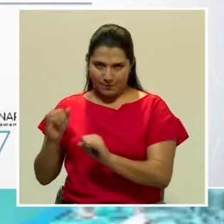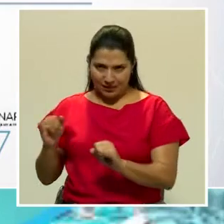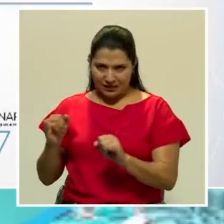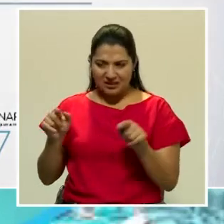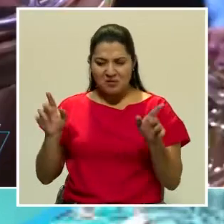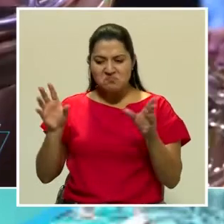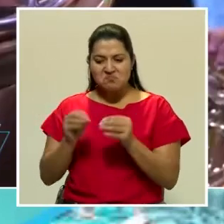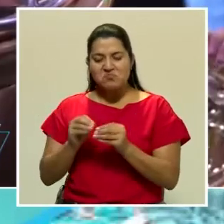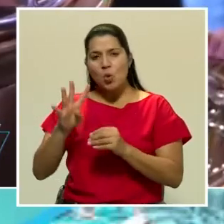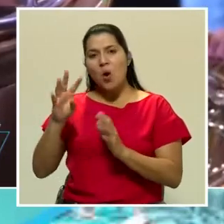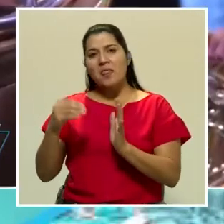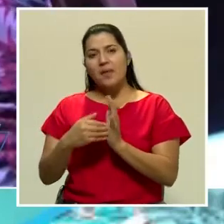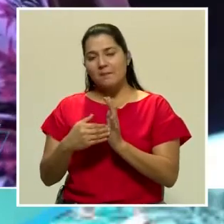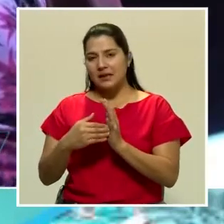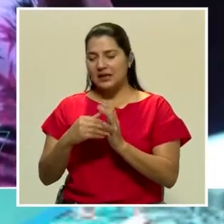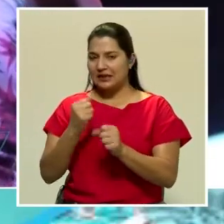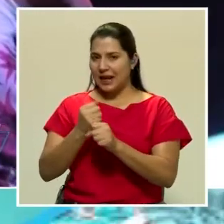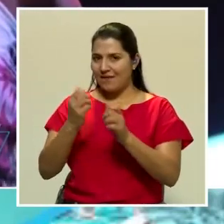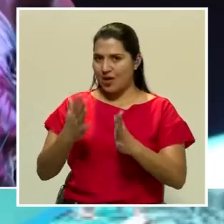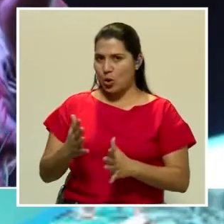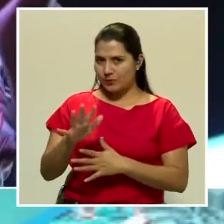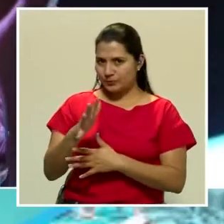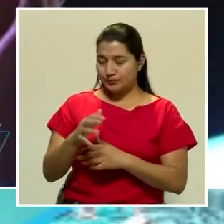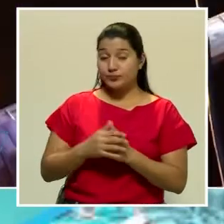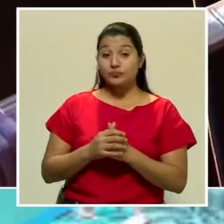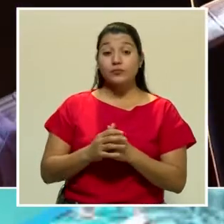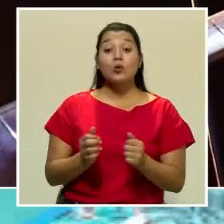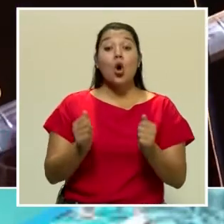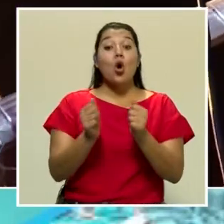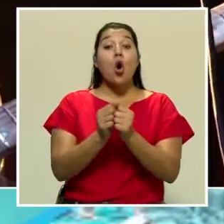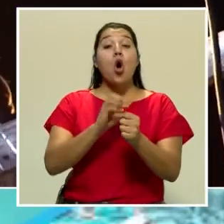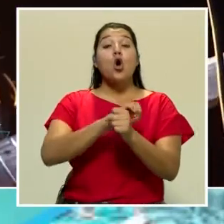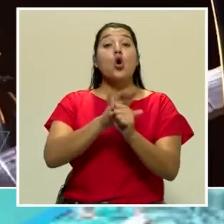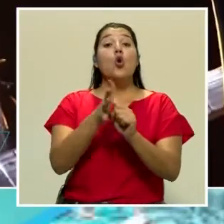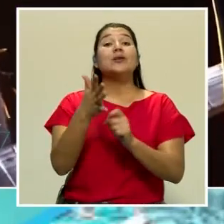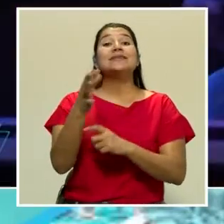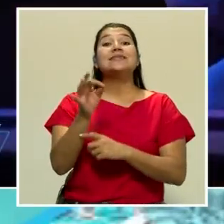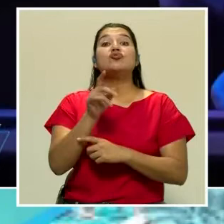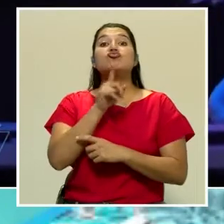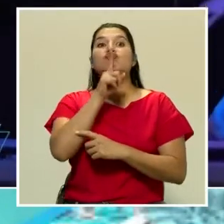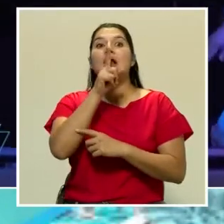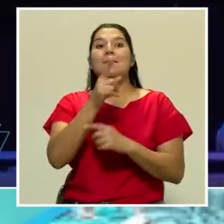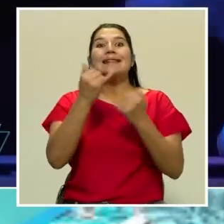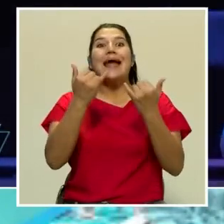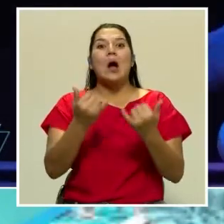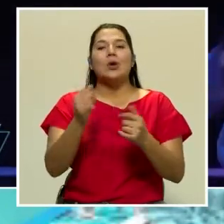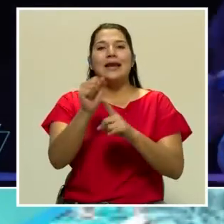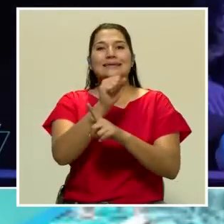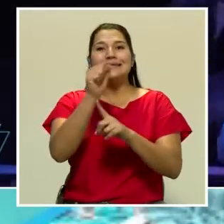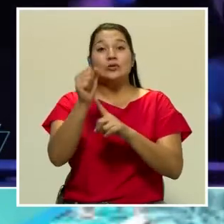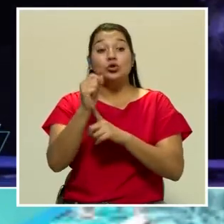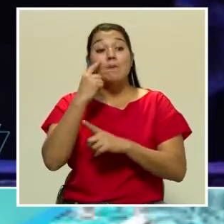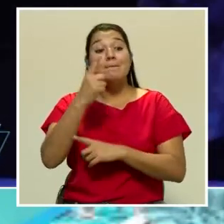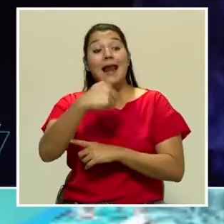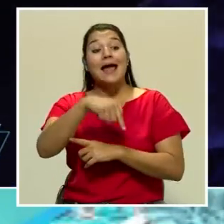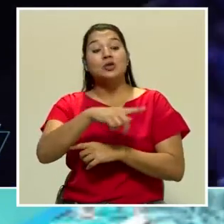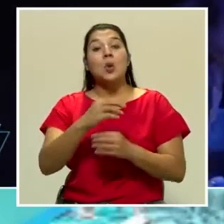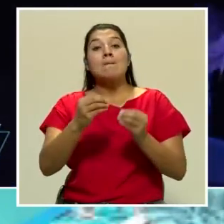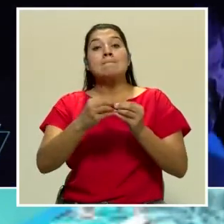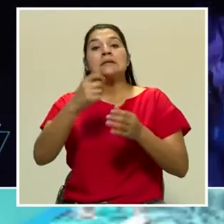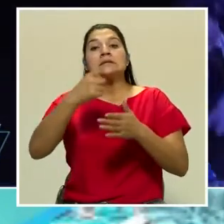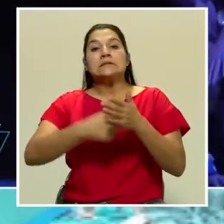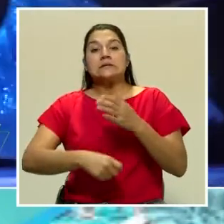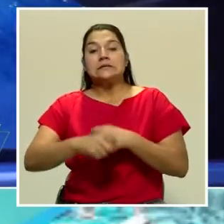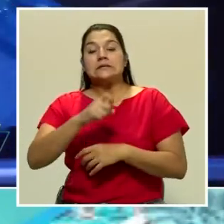que estaba en esa condición. Con el COVID-19 en realidad la situación se extrema porque aún personas que estaban